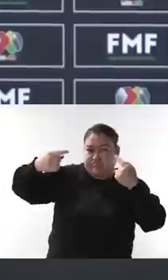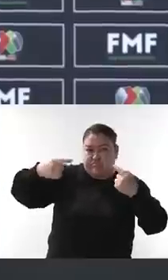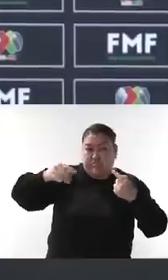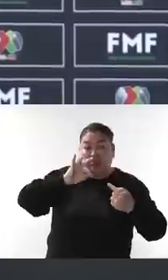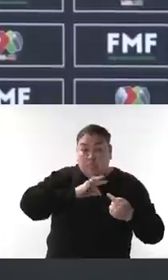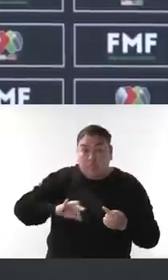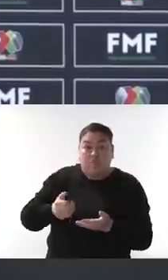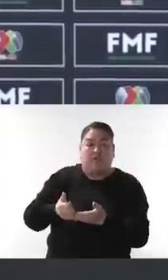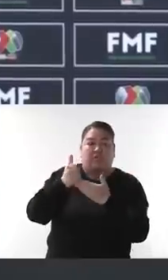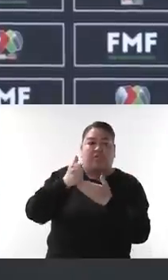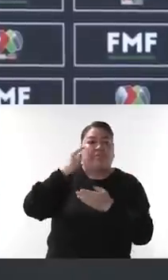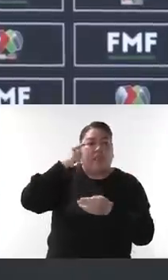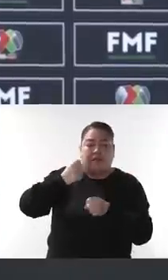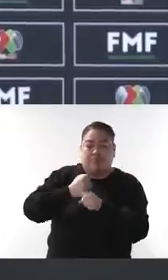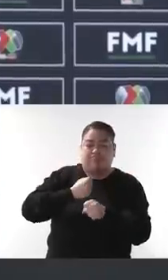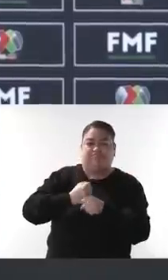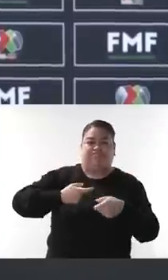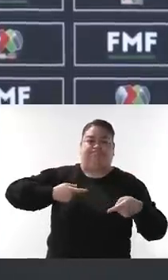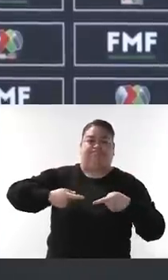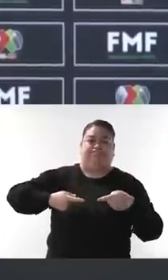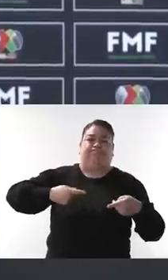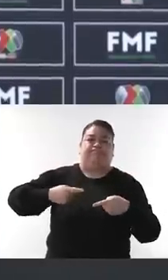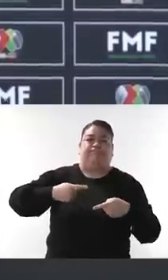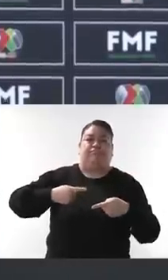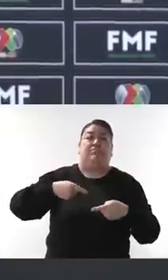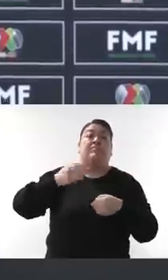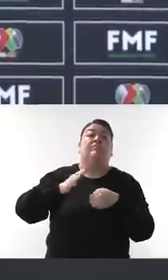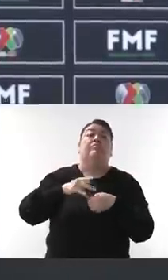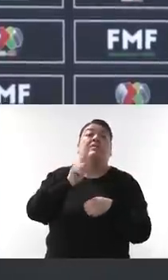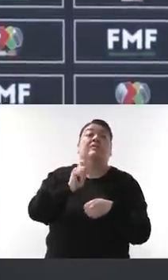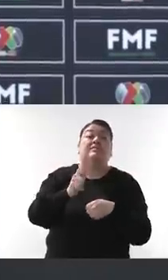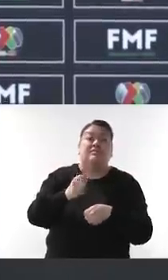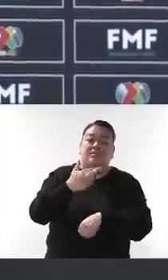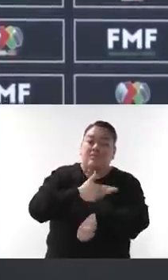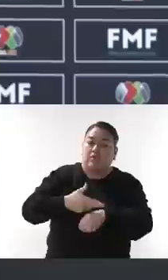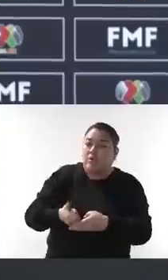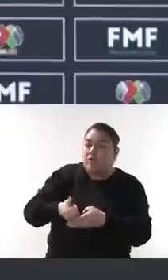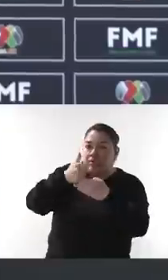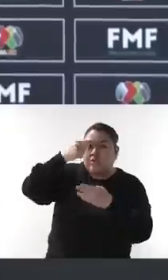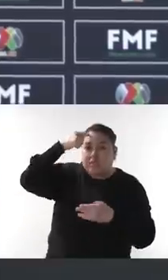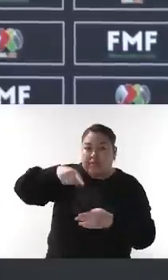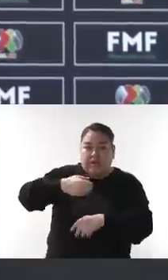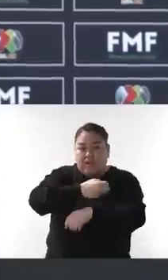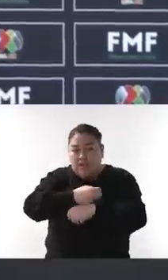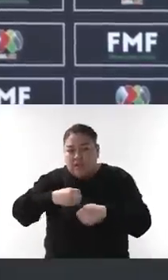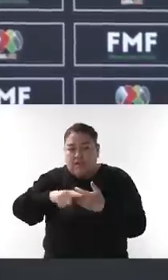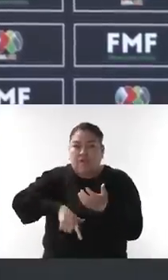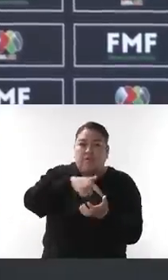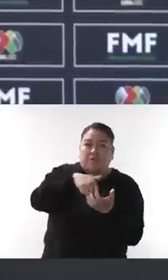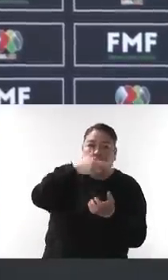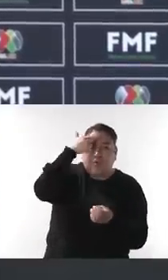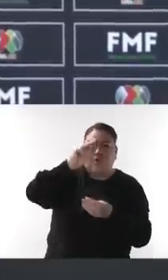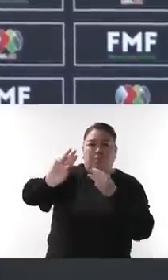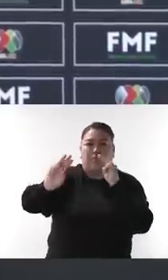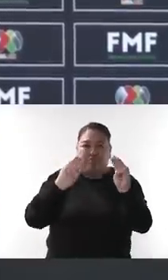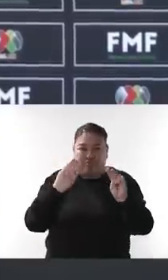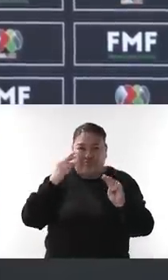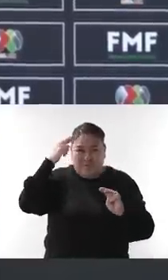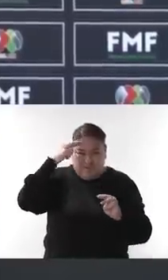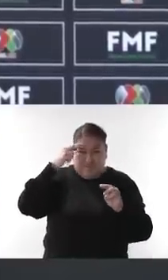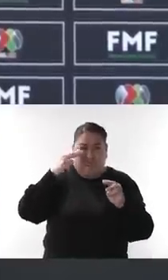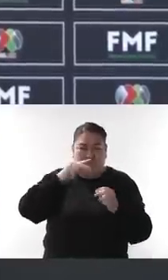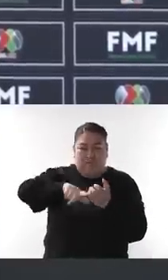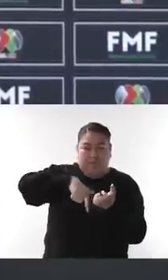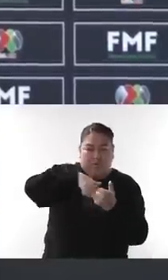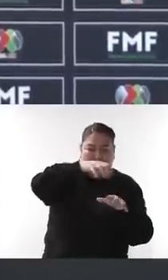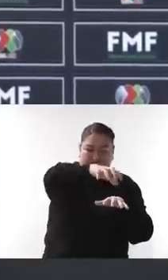deportivo, rumbo al 2026, sino que también nos sirva en cuestión organizativa para las 16 sedes mundialistas. Entonces, en ese